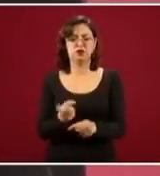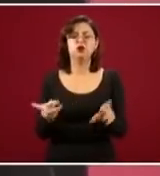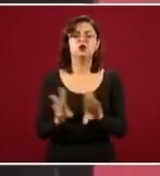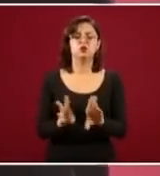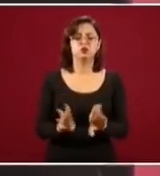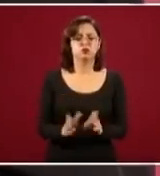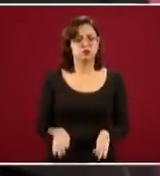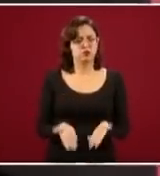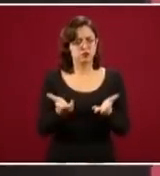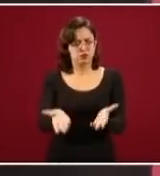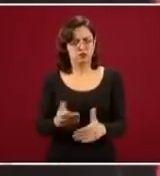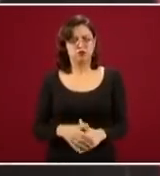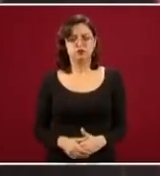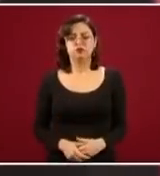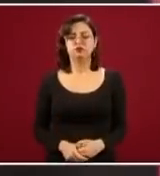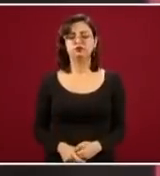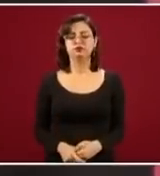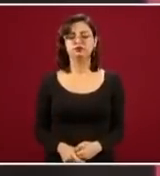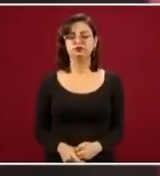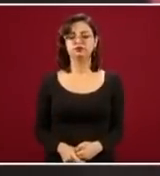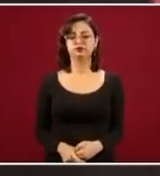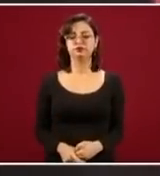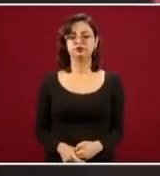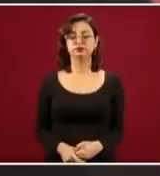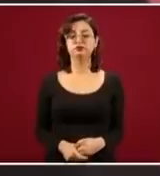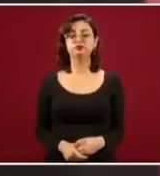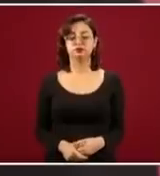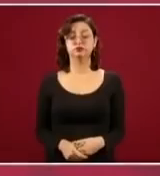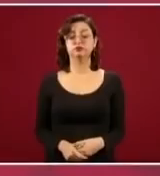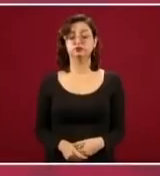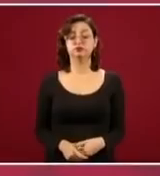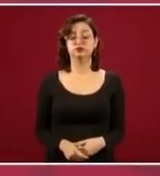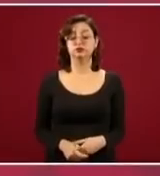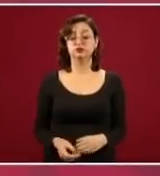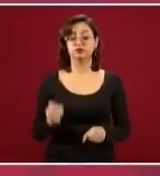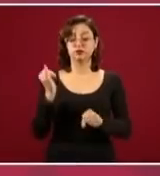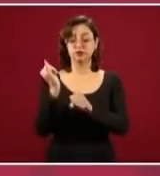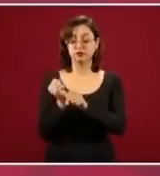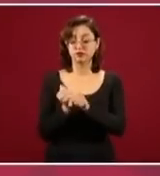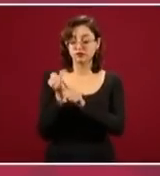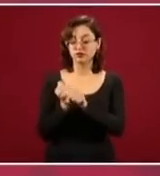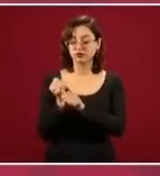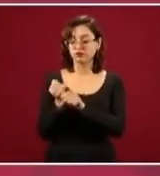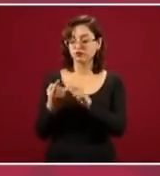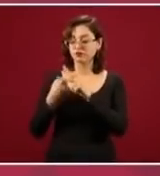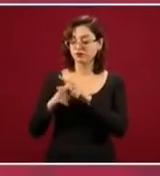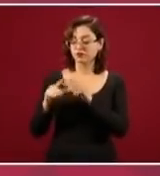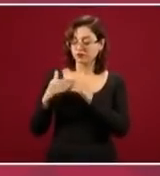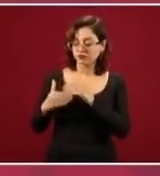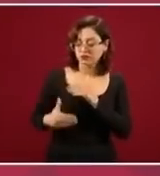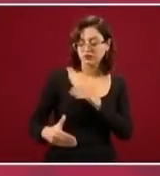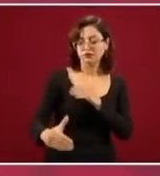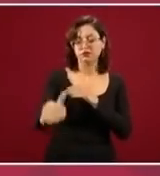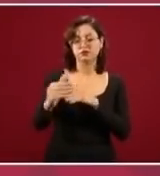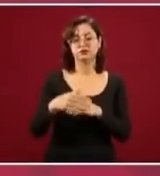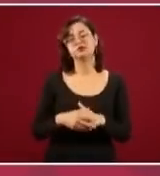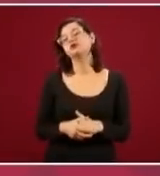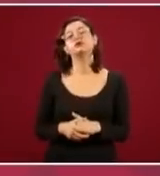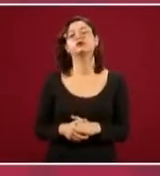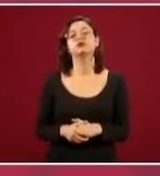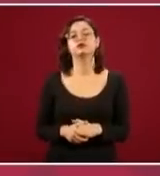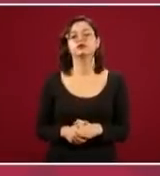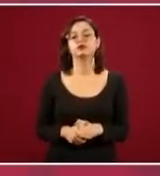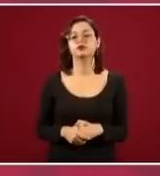esta investigación está en curso. la llamada